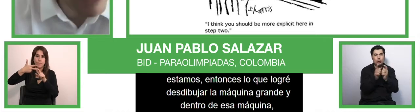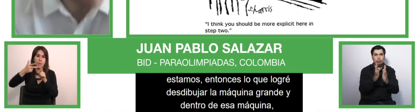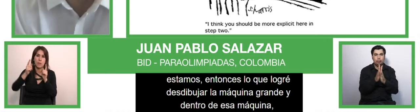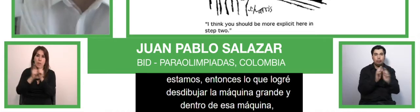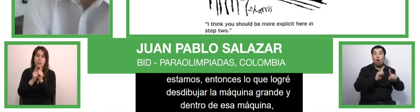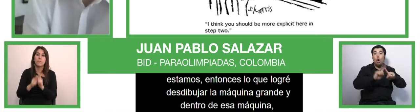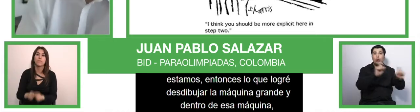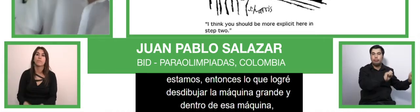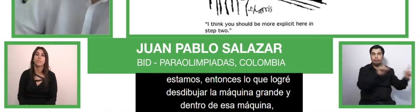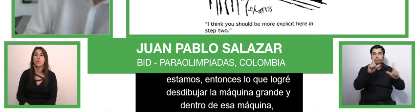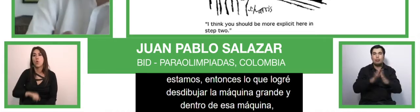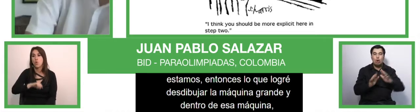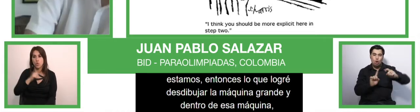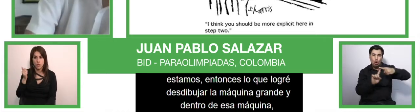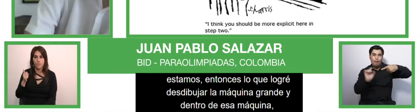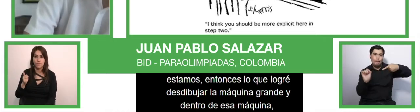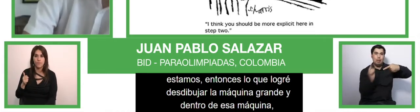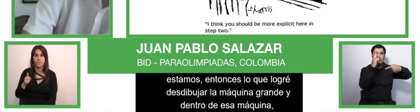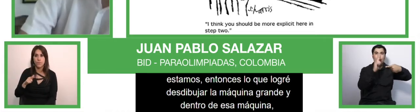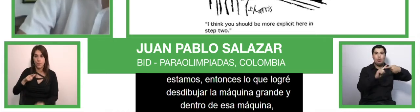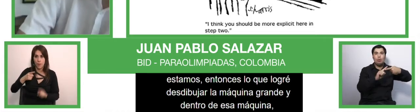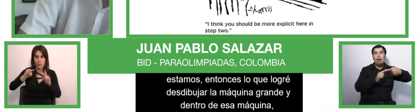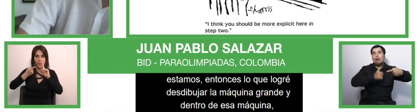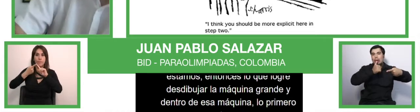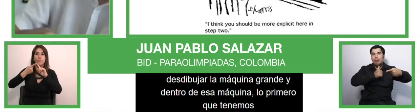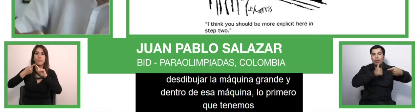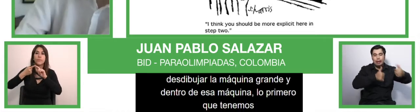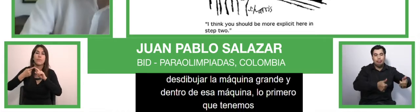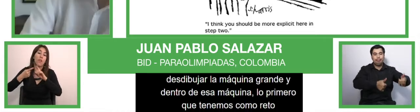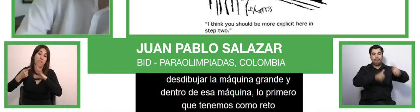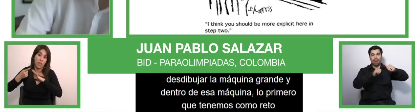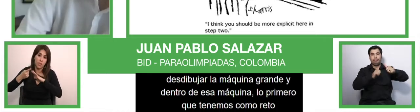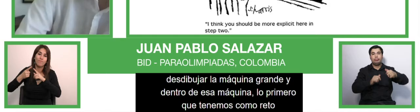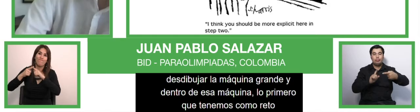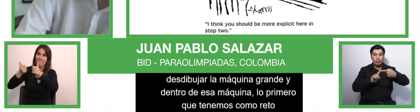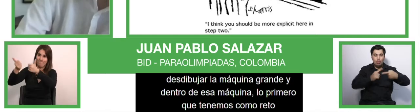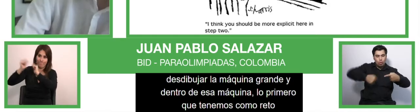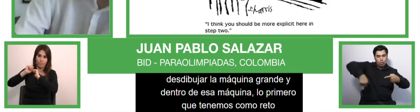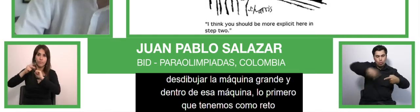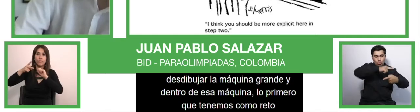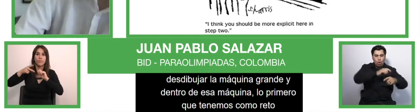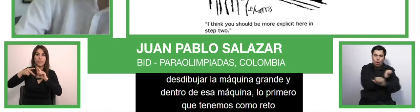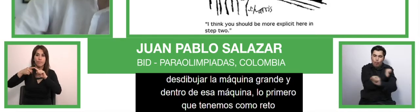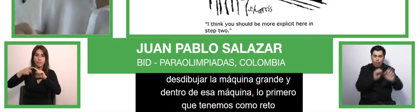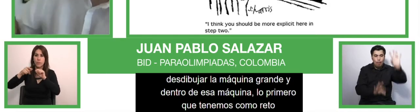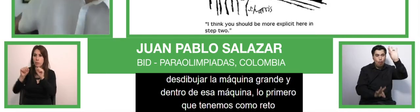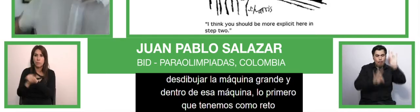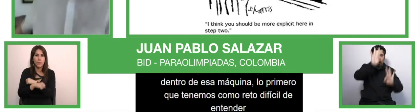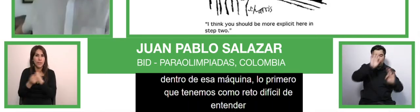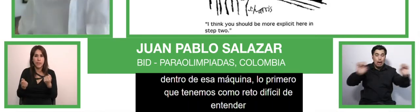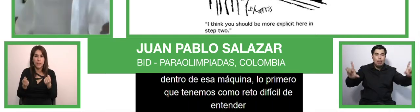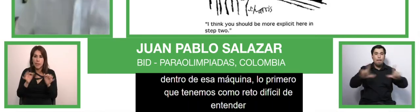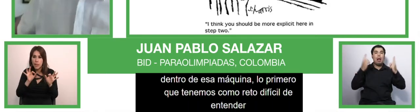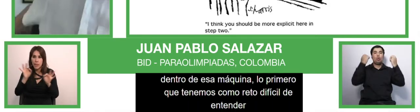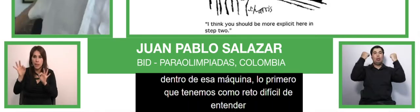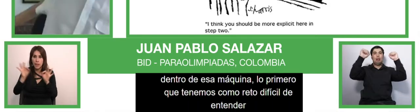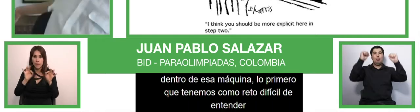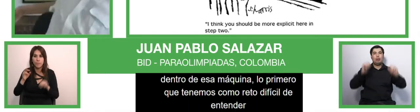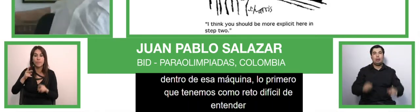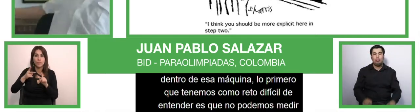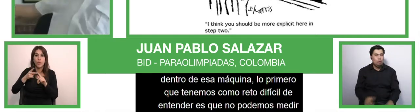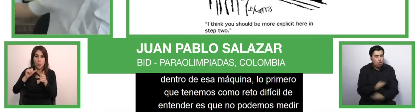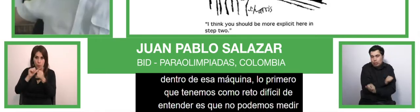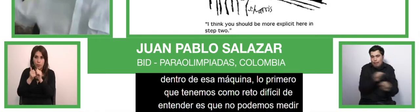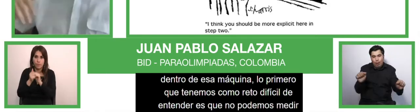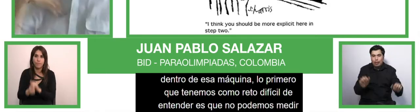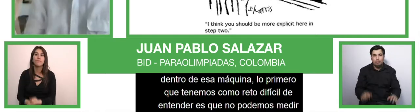Lo primero que tenemos como reto difícil de entender es que no podemos medir el impacto del deporte, ¿sí? Es